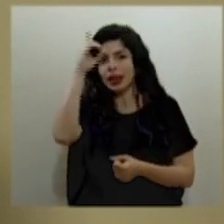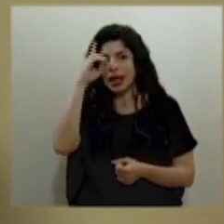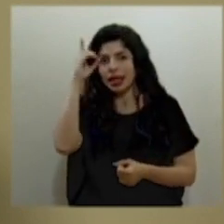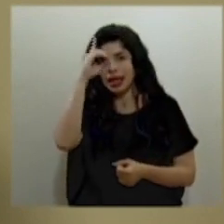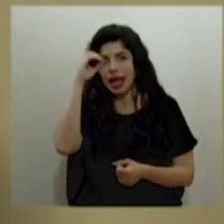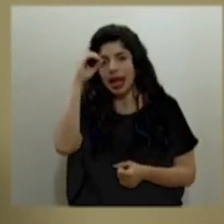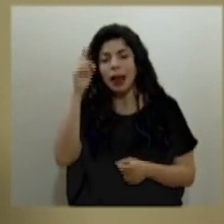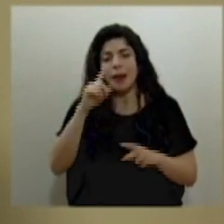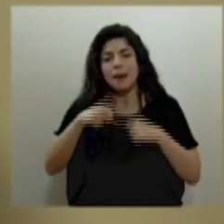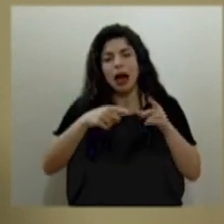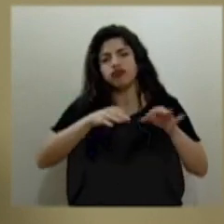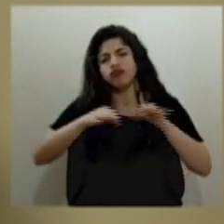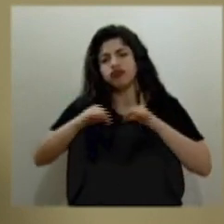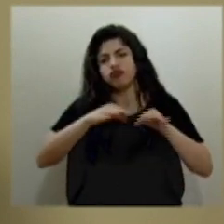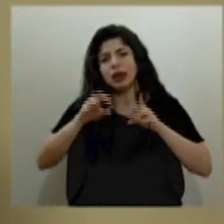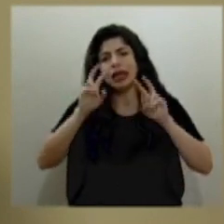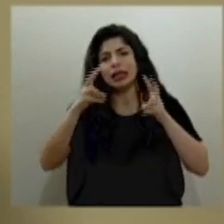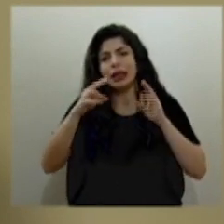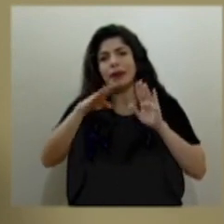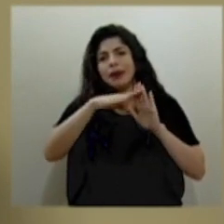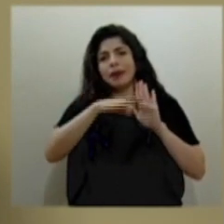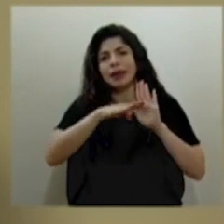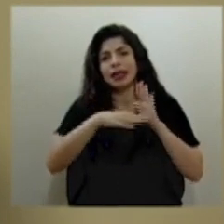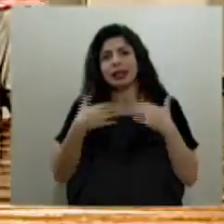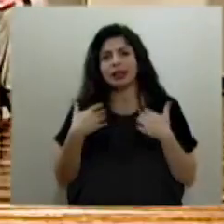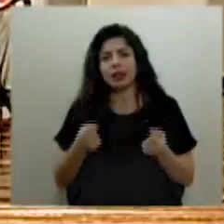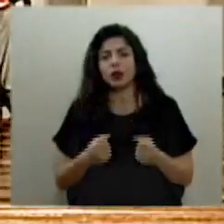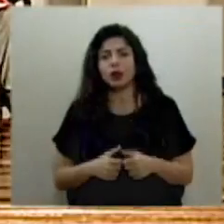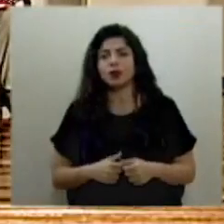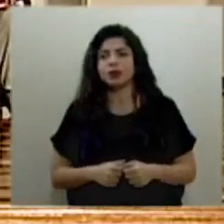Salas, quien detallará el tema de medidas sanitarias.